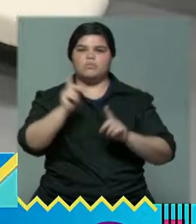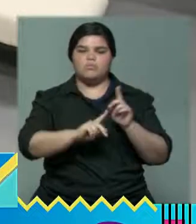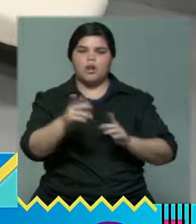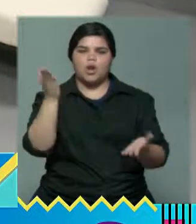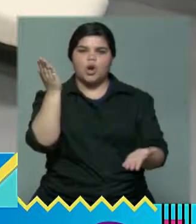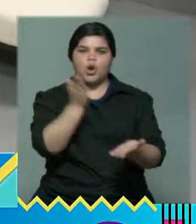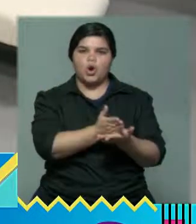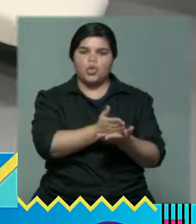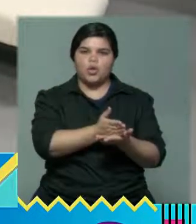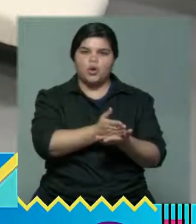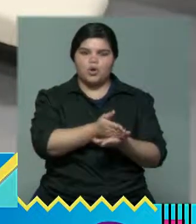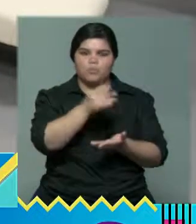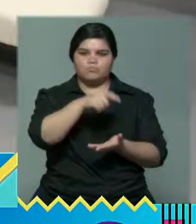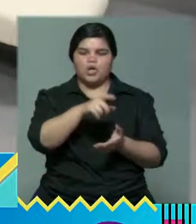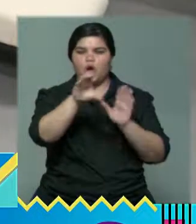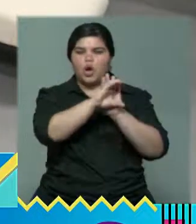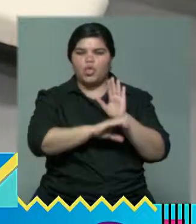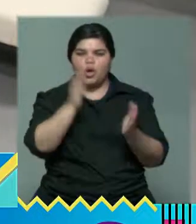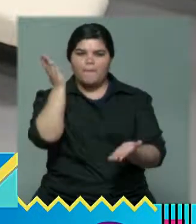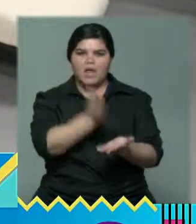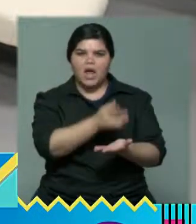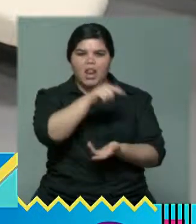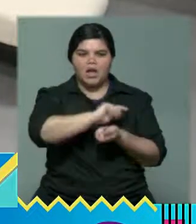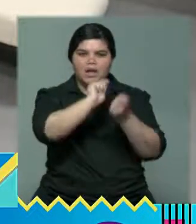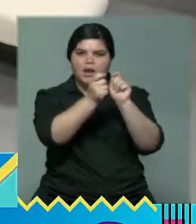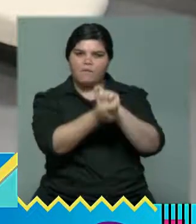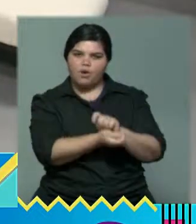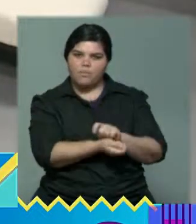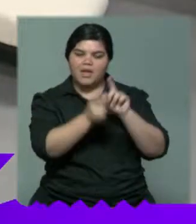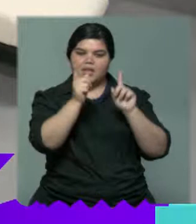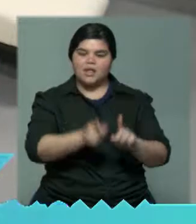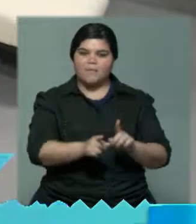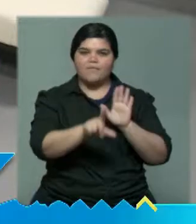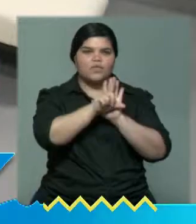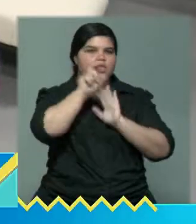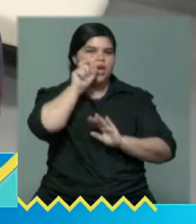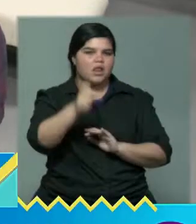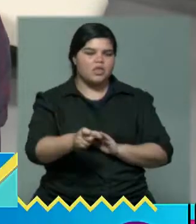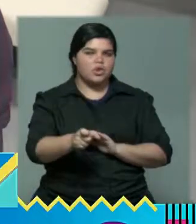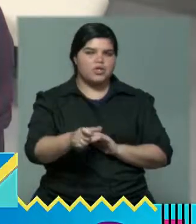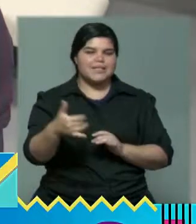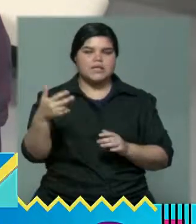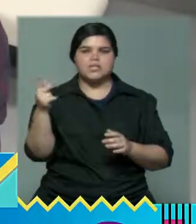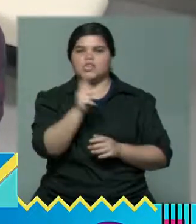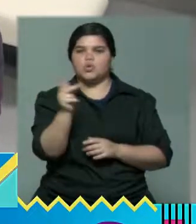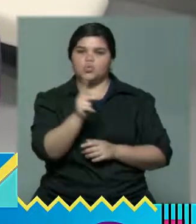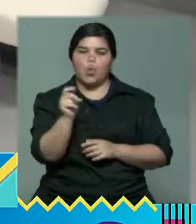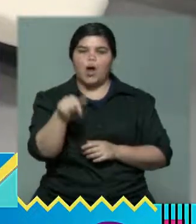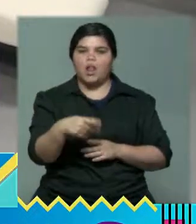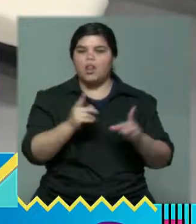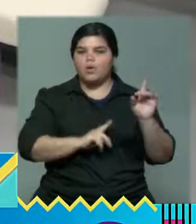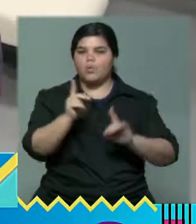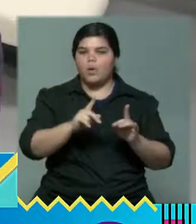Penal, algo que se viene hablando, pero puntualmente con aquello que tiene que ver con los delitos sexuales, apuntados justamente a la